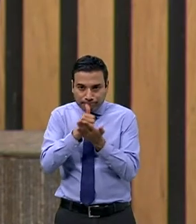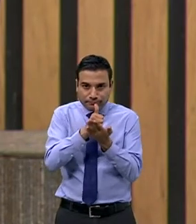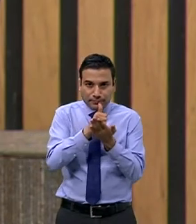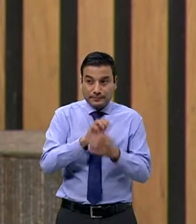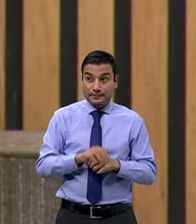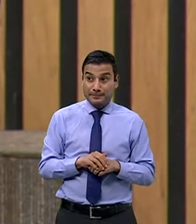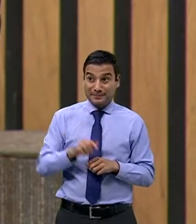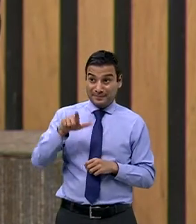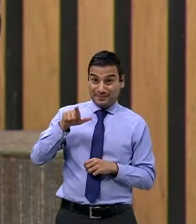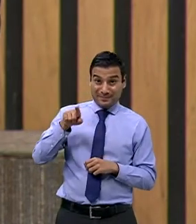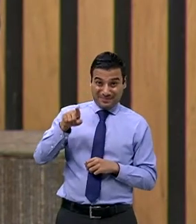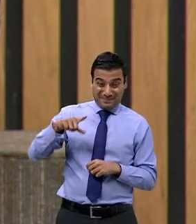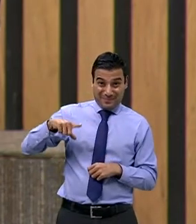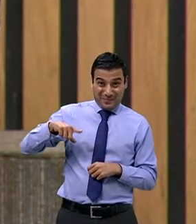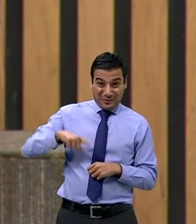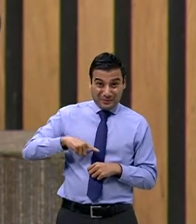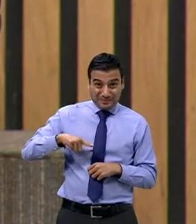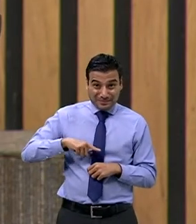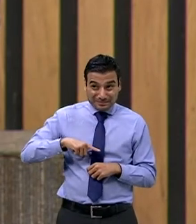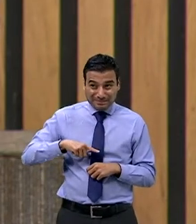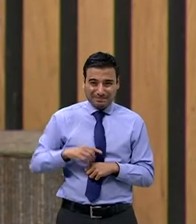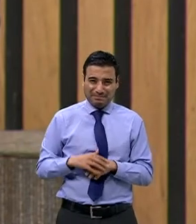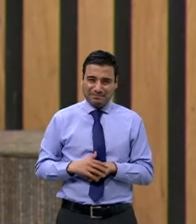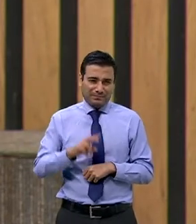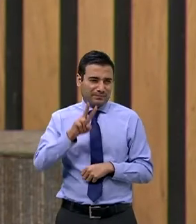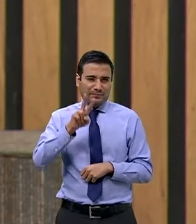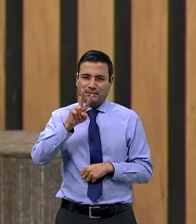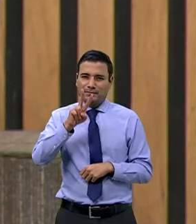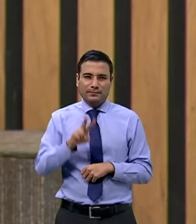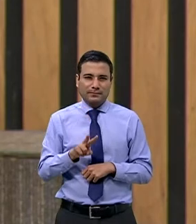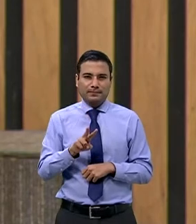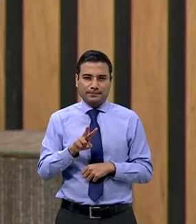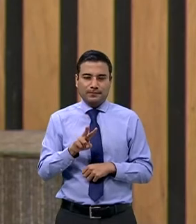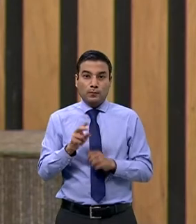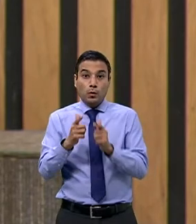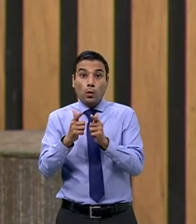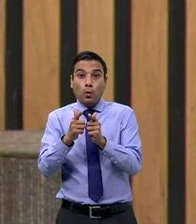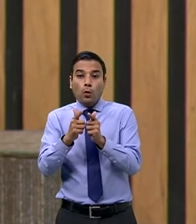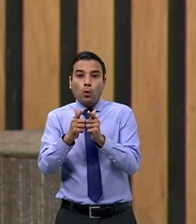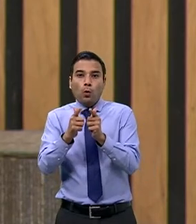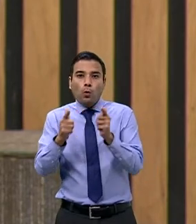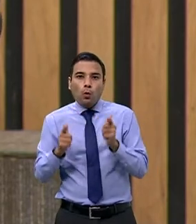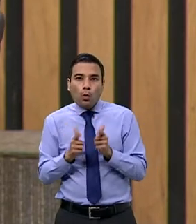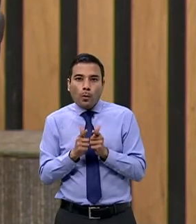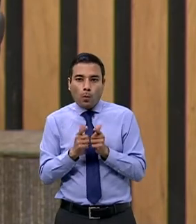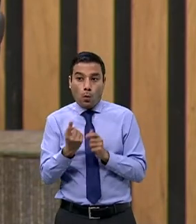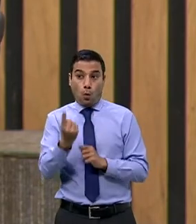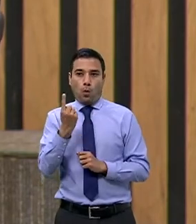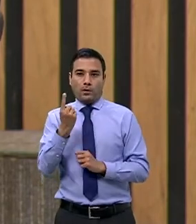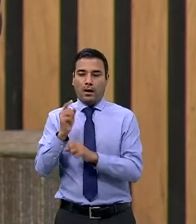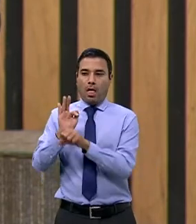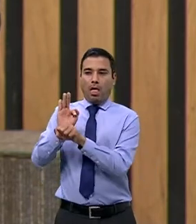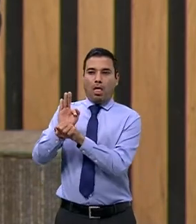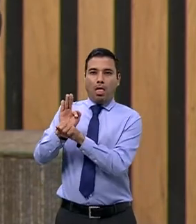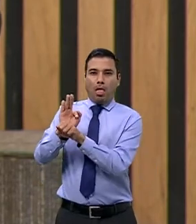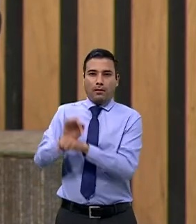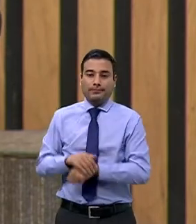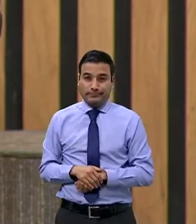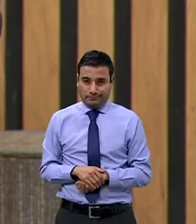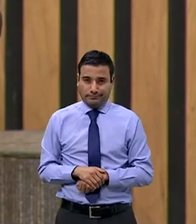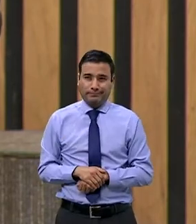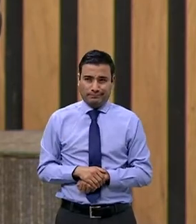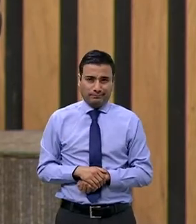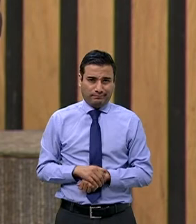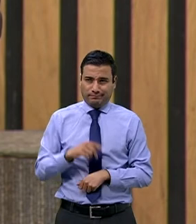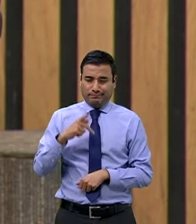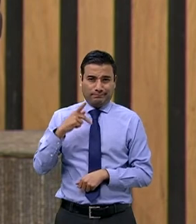gobierno es solamente para una parte de los mismos por eso reiteramos lo que en